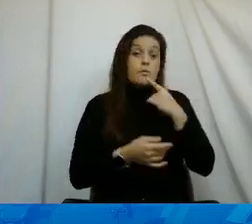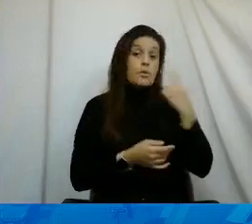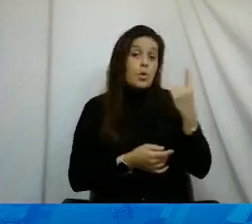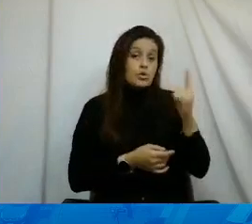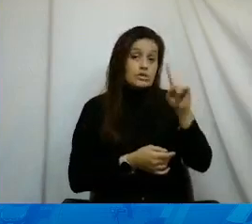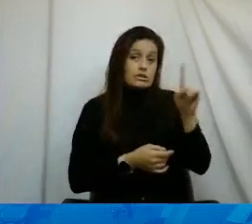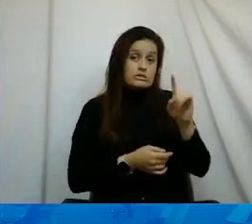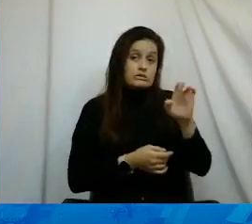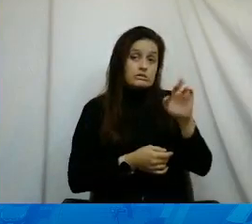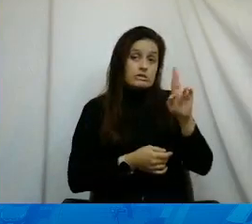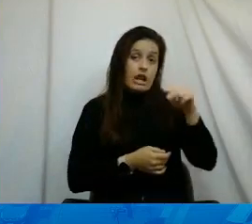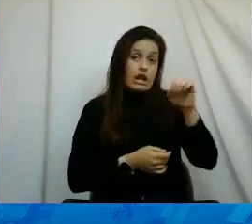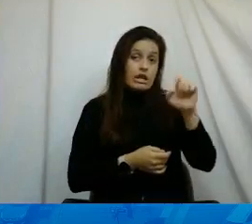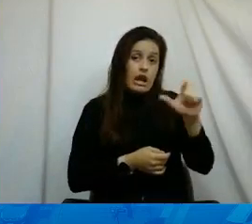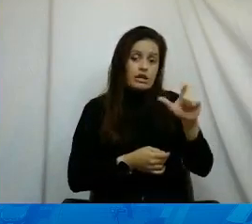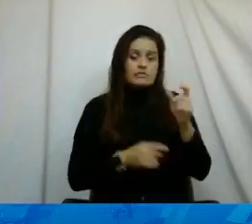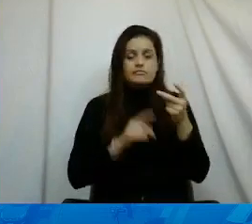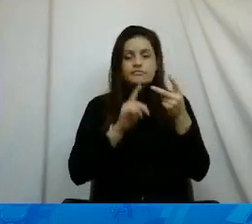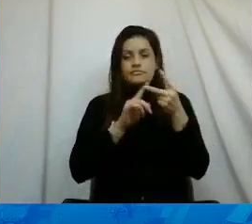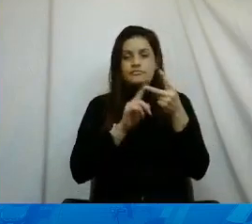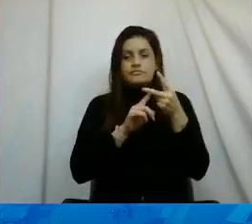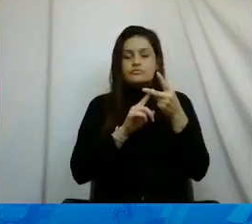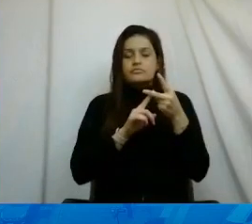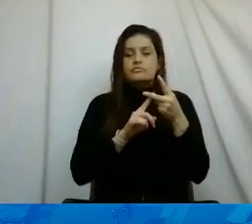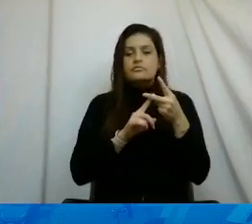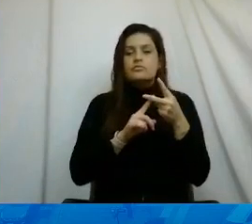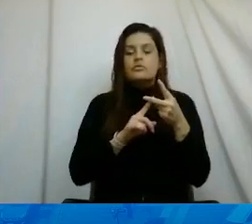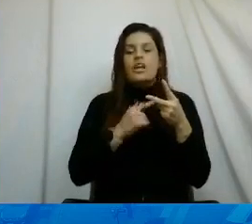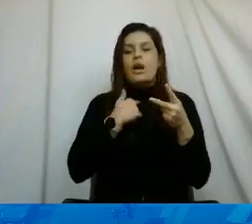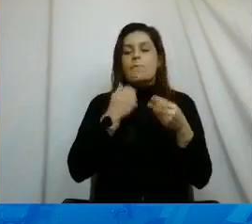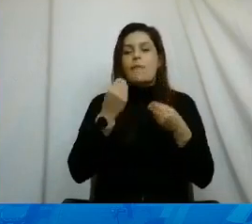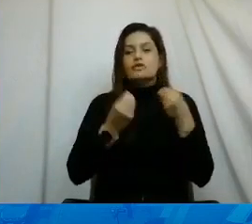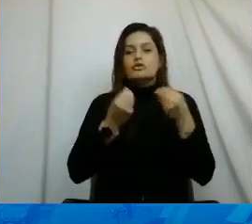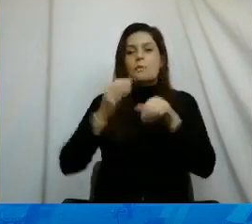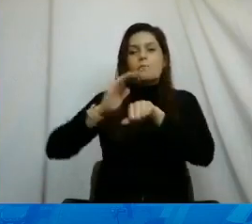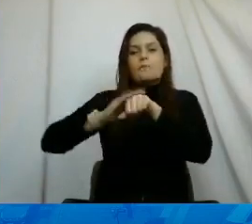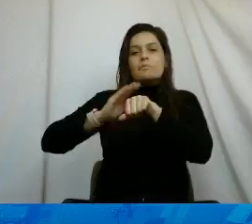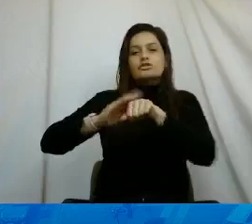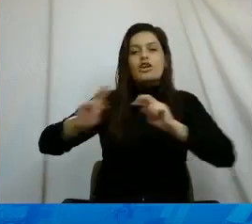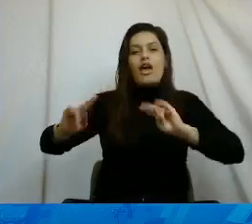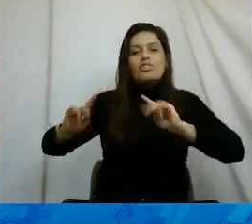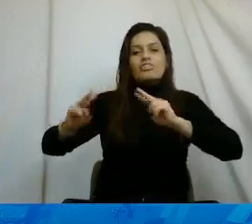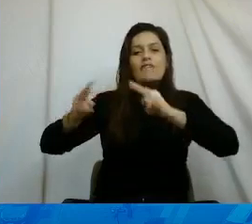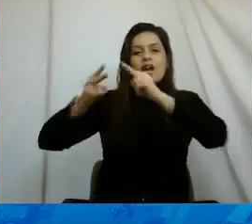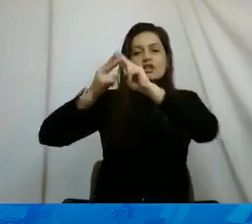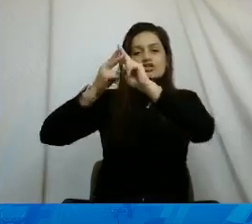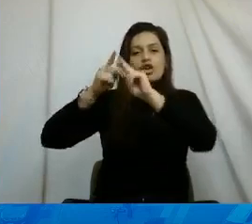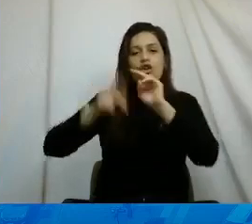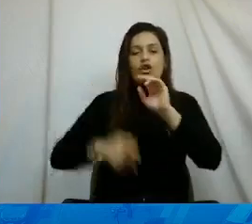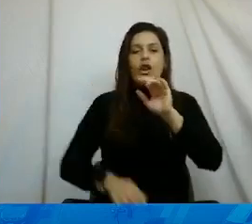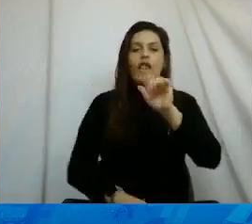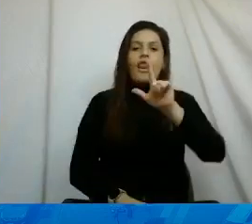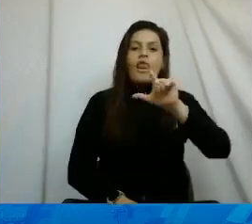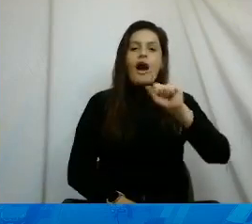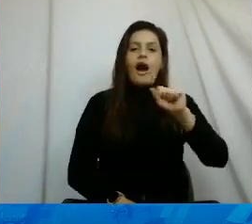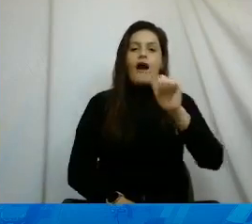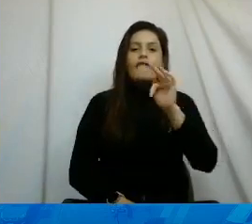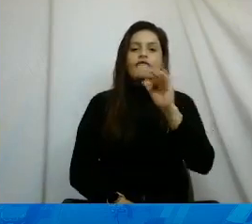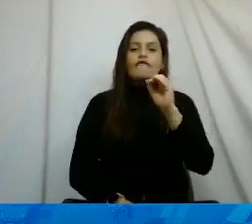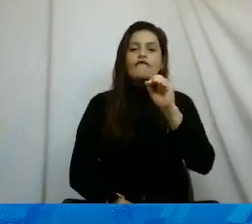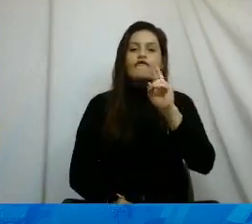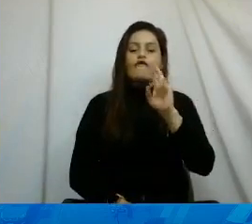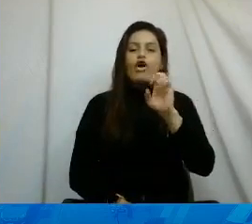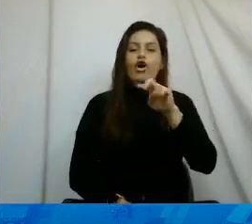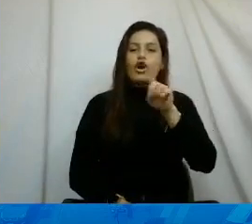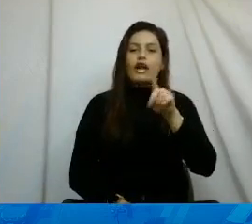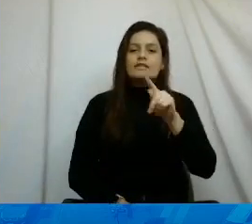sé. Lo otro es saber, alcaldesa, qué pasó con los permisos de edificación de los vecinos de la Foresta, que entiendo que en un minuto se le